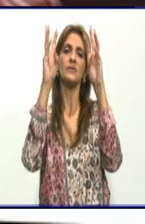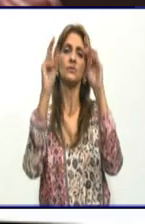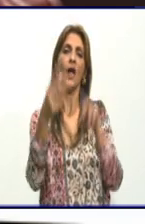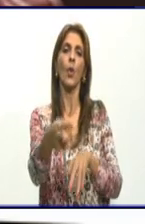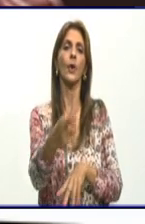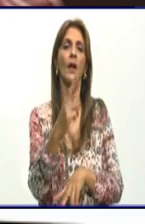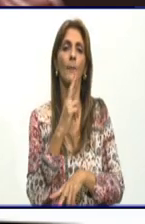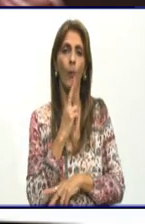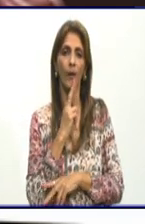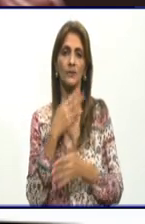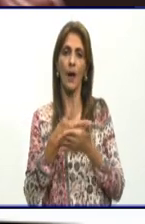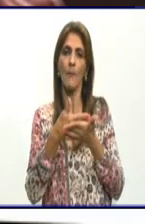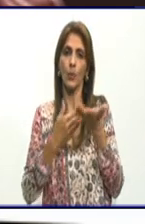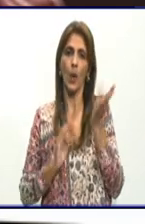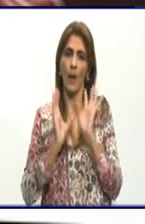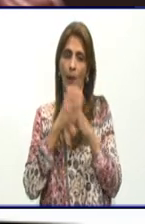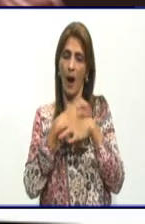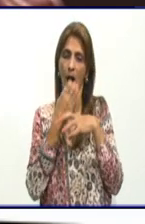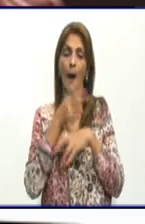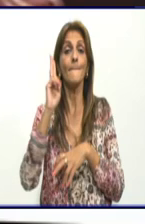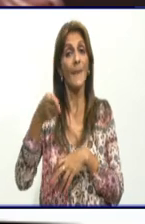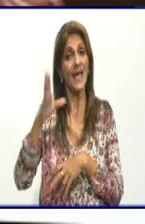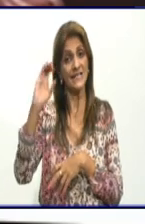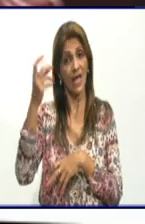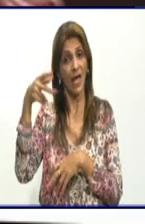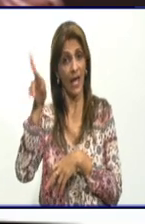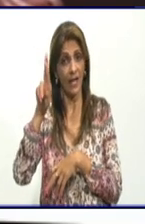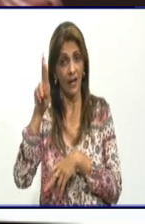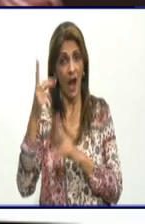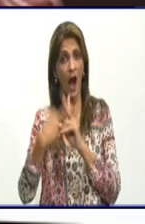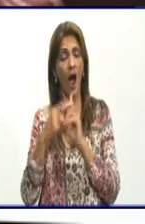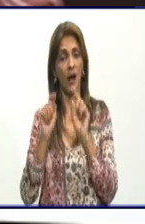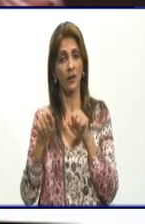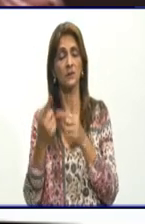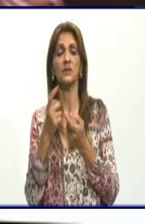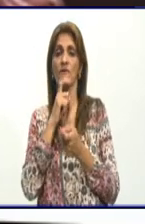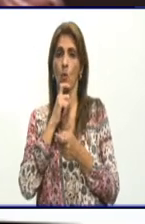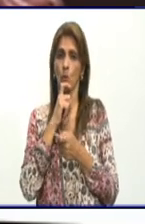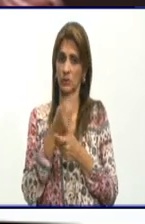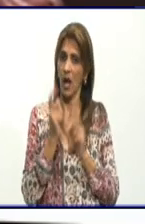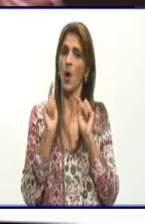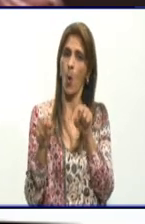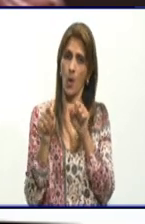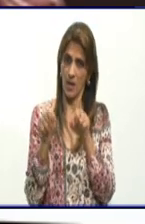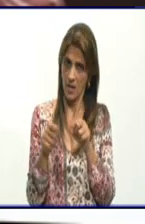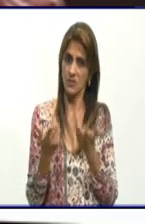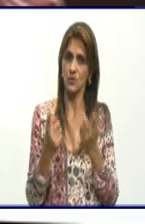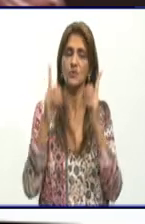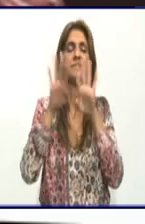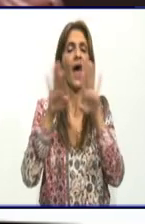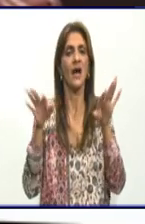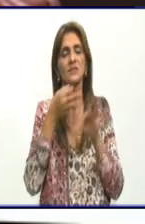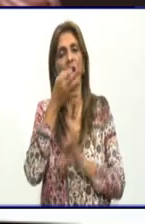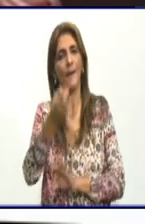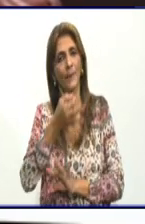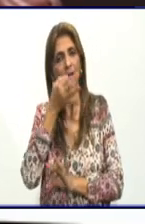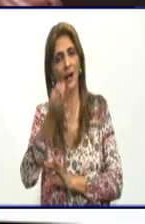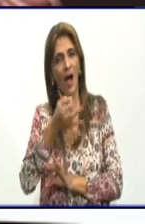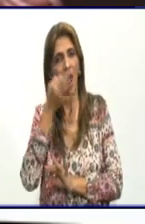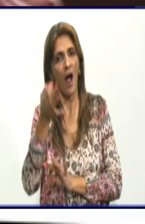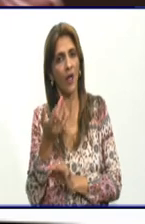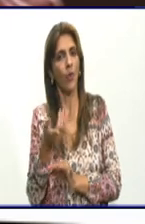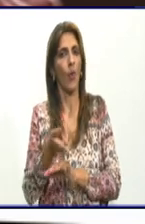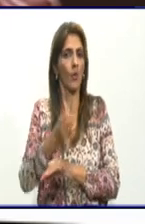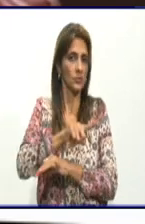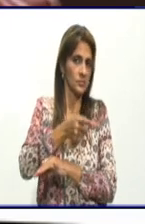hace varios días. Ha habido dificultad con ellos, se ha explicado en el programa en varias oportunidades. Los